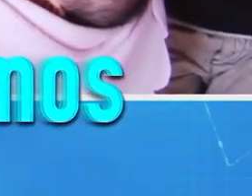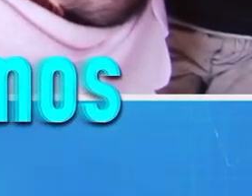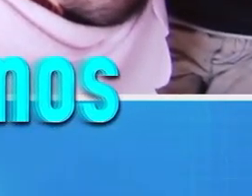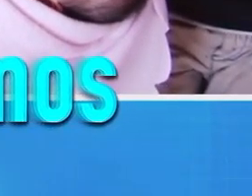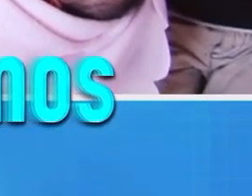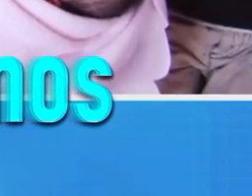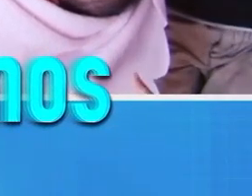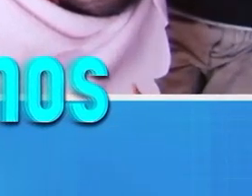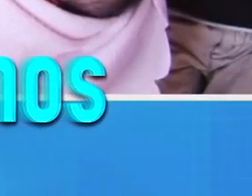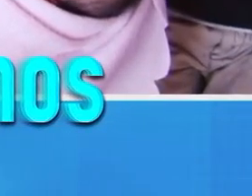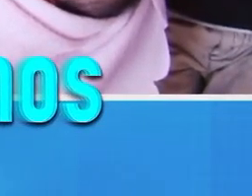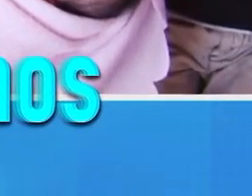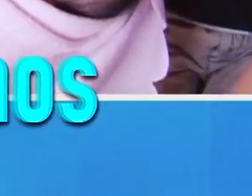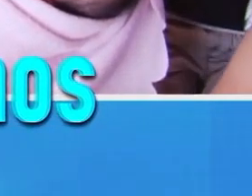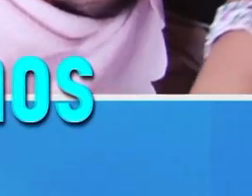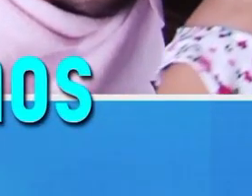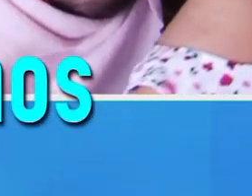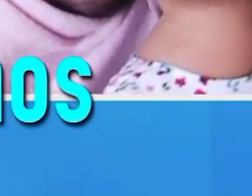y